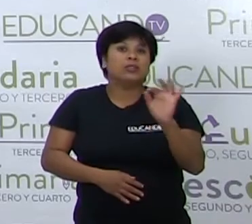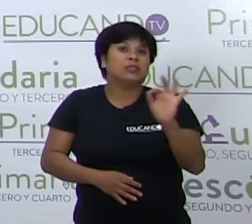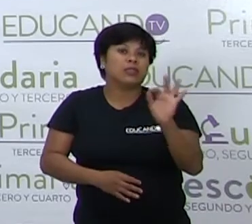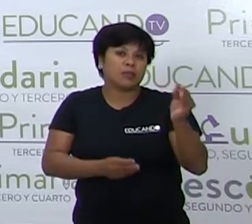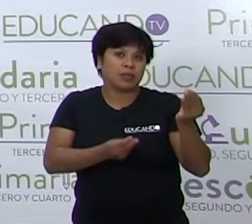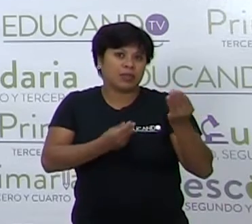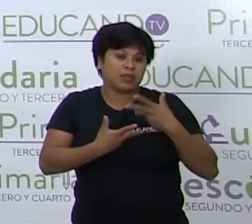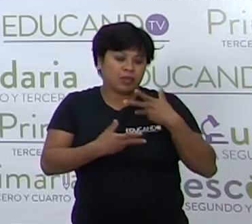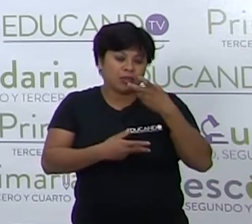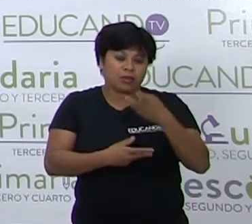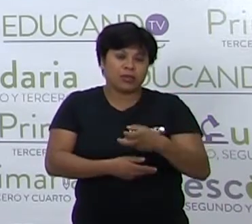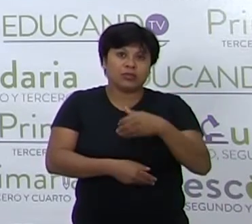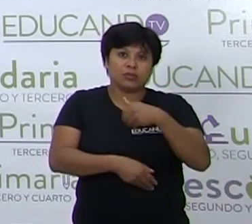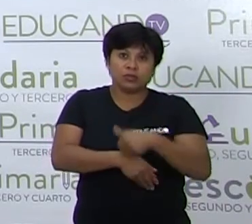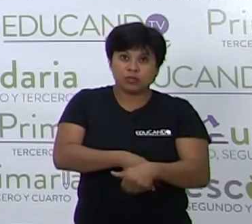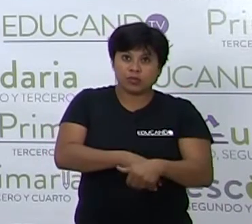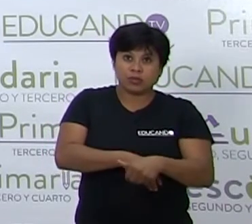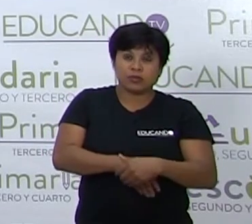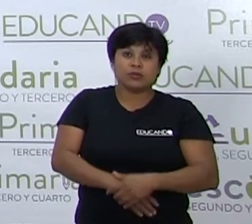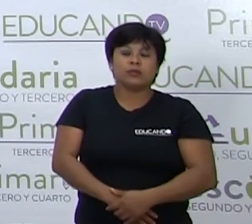dando estos números,